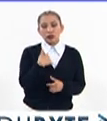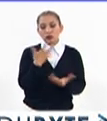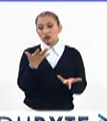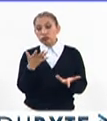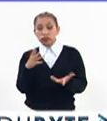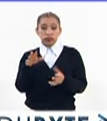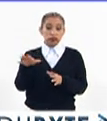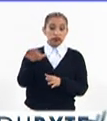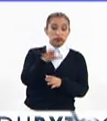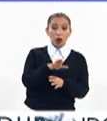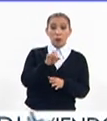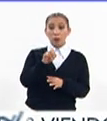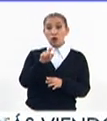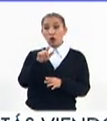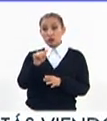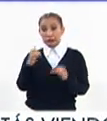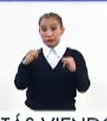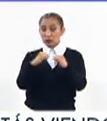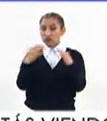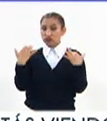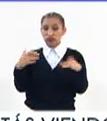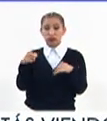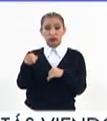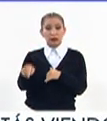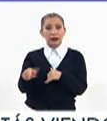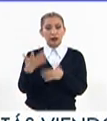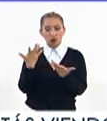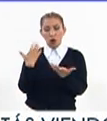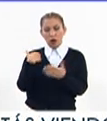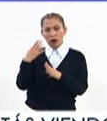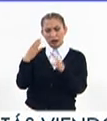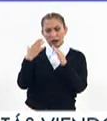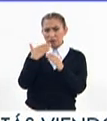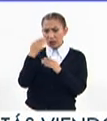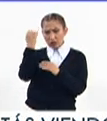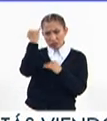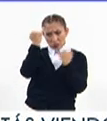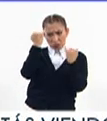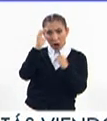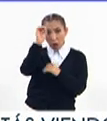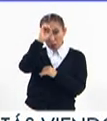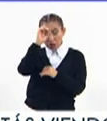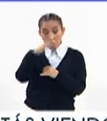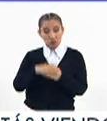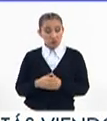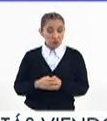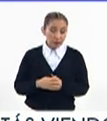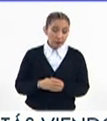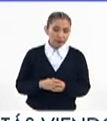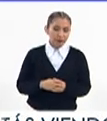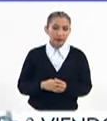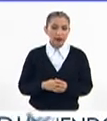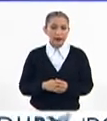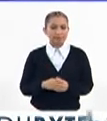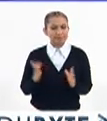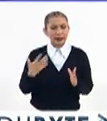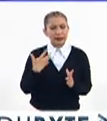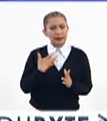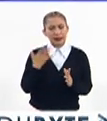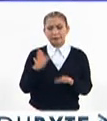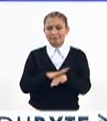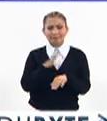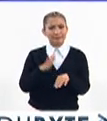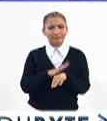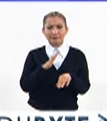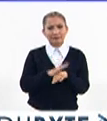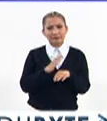Paul Bocuse, bueno, es una excelente institución donde yo había recibido muy buenos comentarios y bueno, tiene